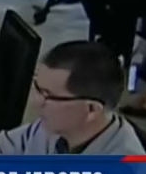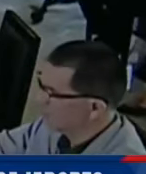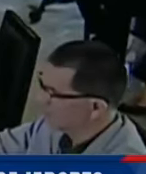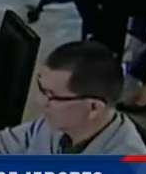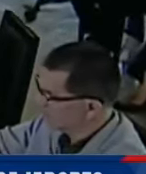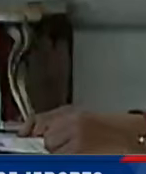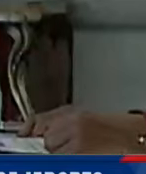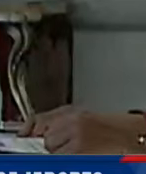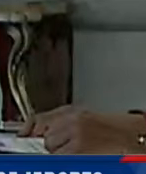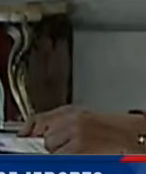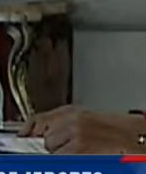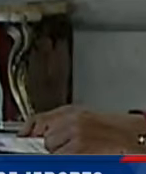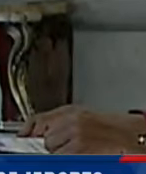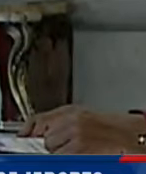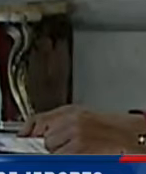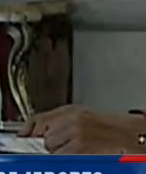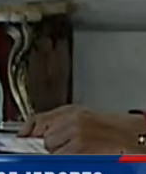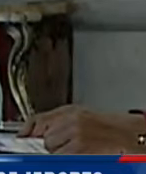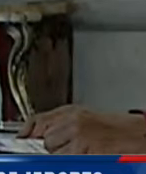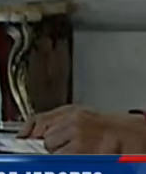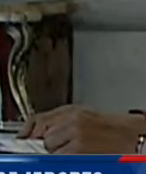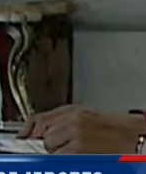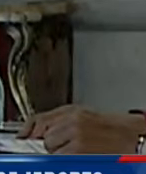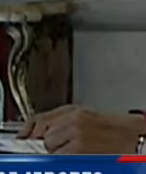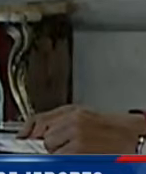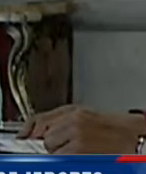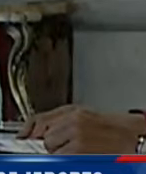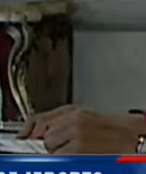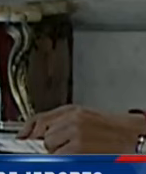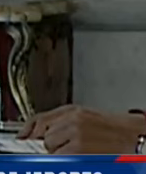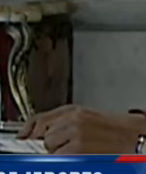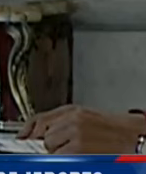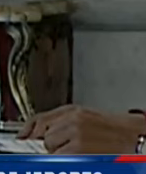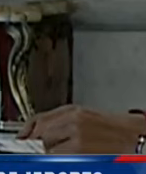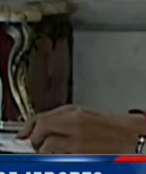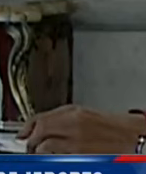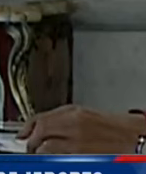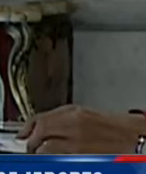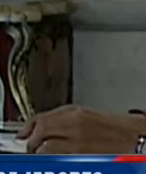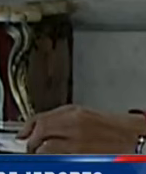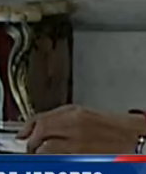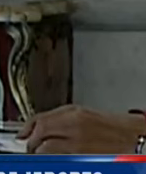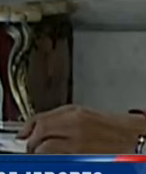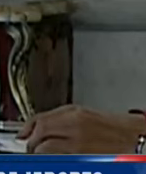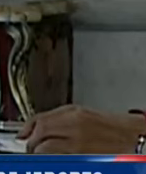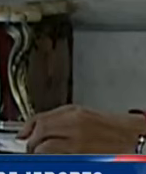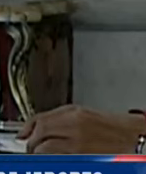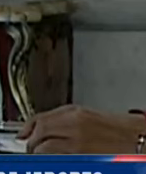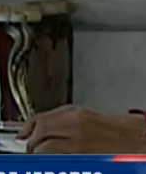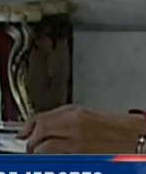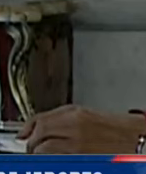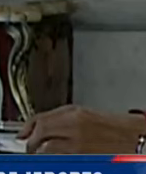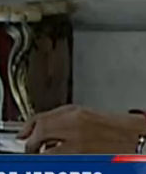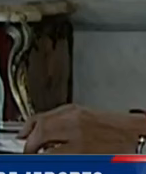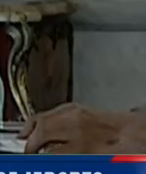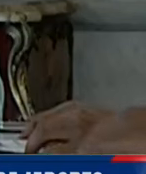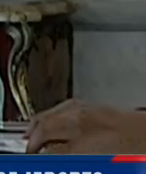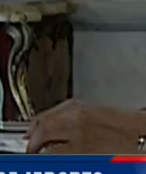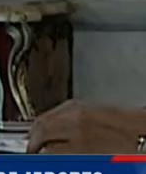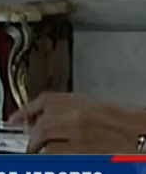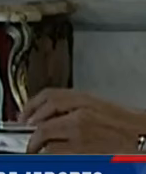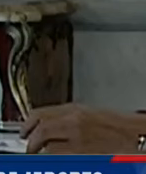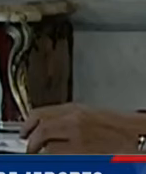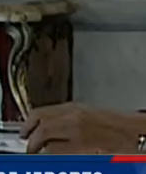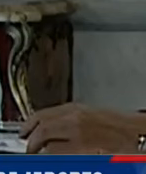contra el fascismo, el neofascismo y expresiones similares. Así que es tiempo de avanzar, compañero. Bueno, vamos a iniciar esta reunión.